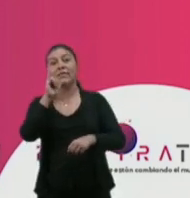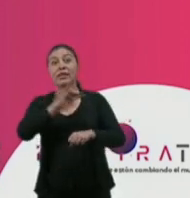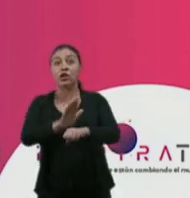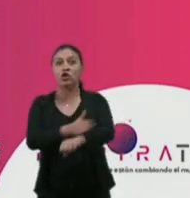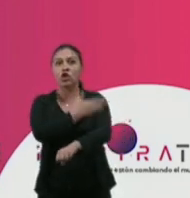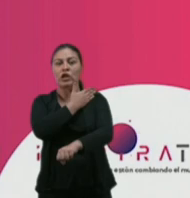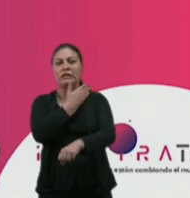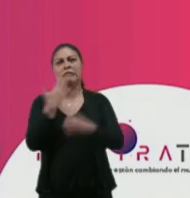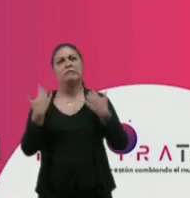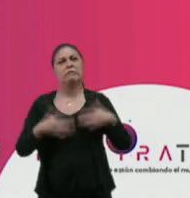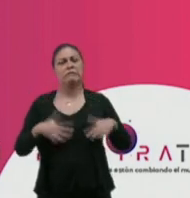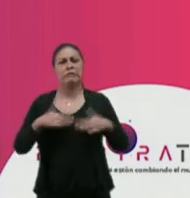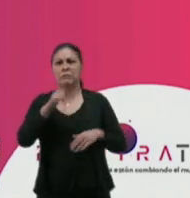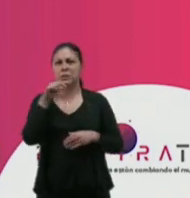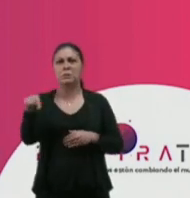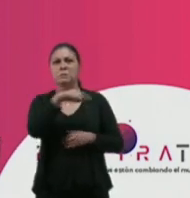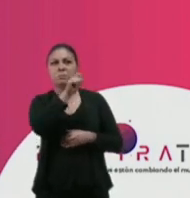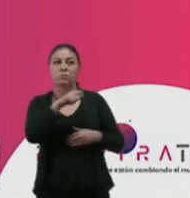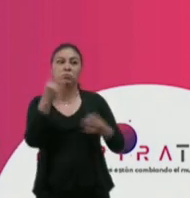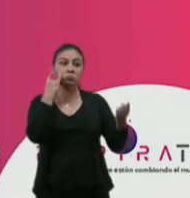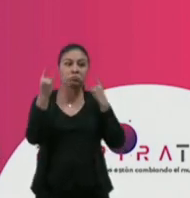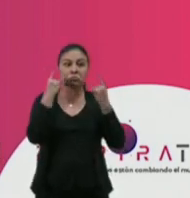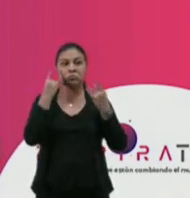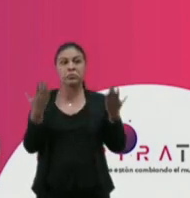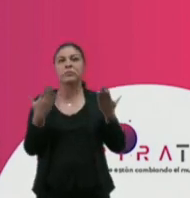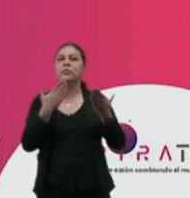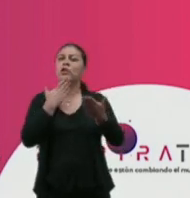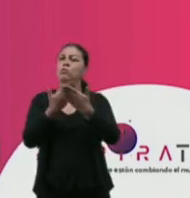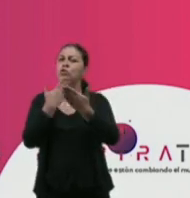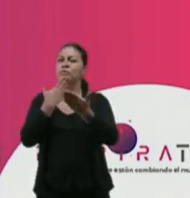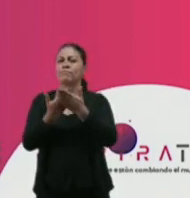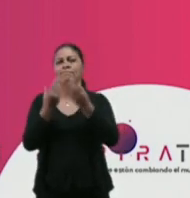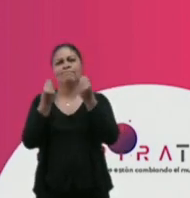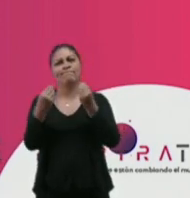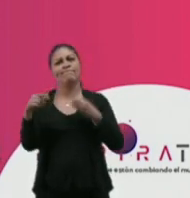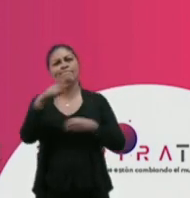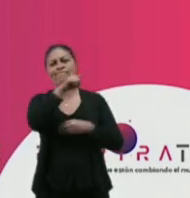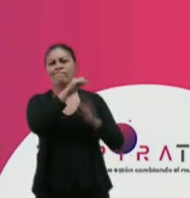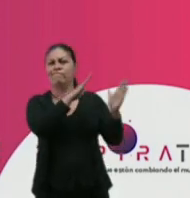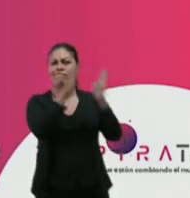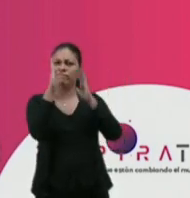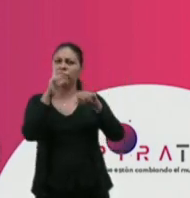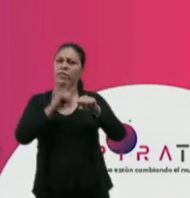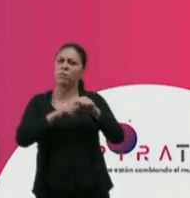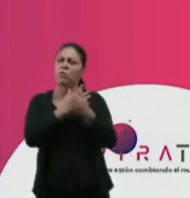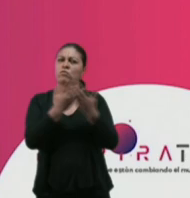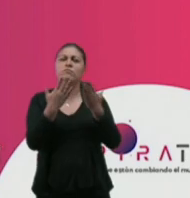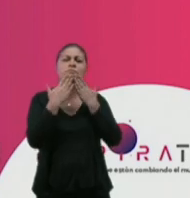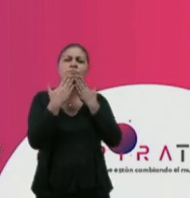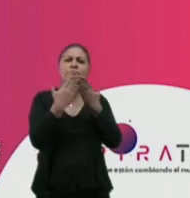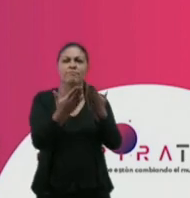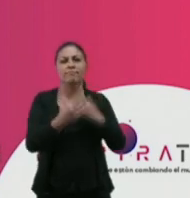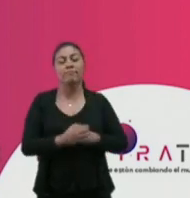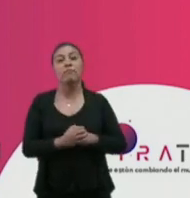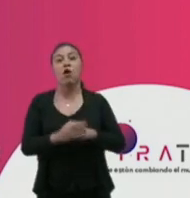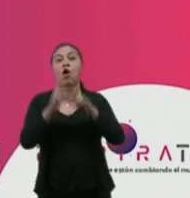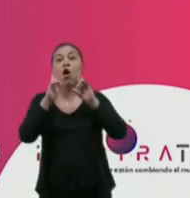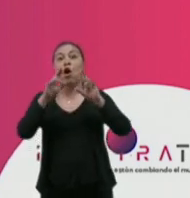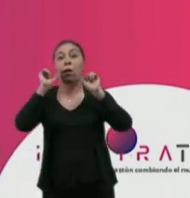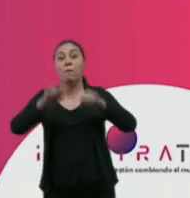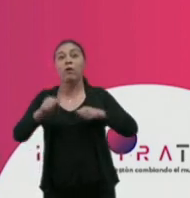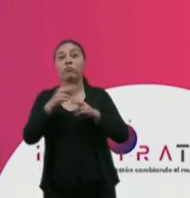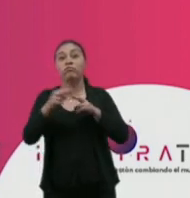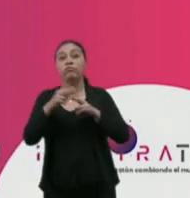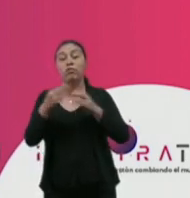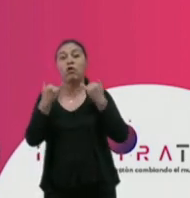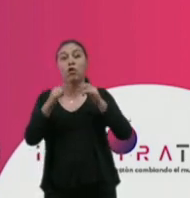bueno. Uri, nuevamente, muchas gracias por tu tiempo. Espero que ustedes salgan de este nuevo encierro